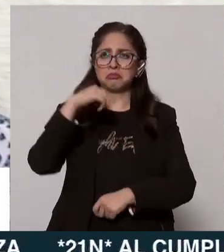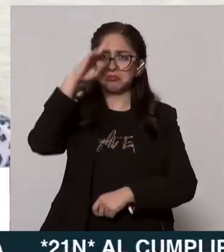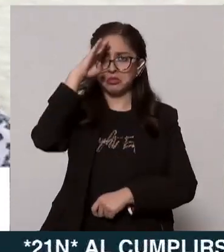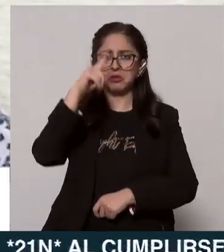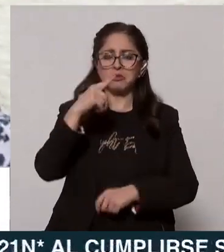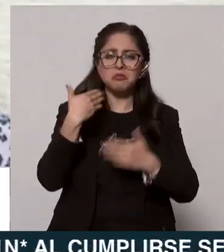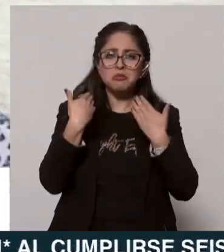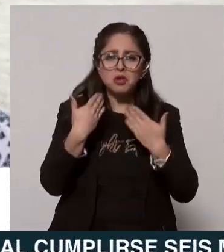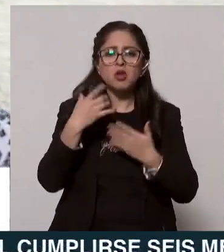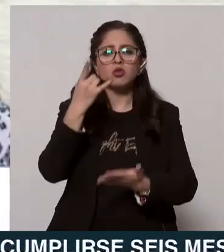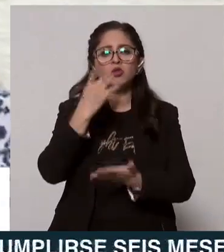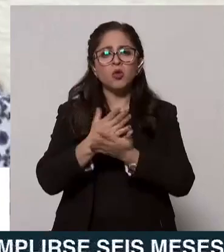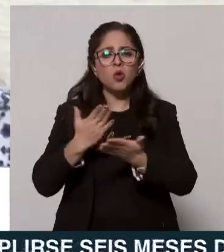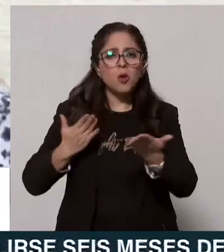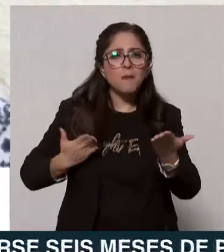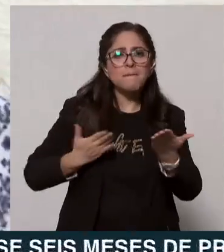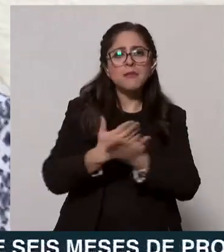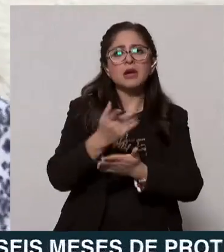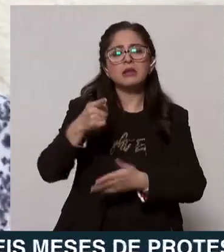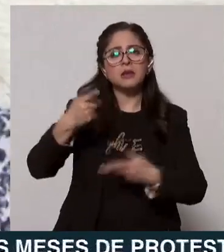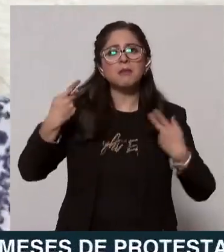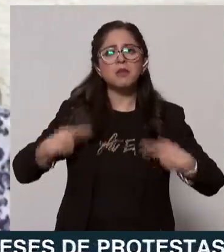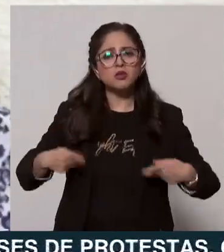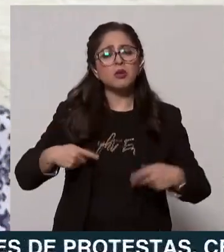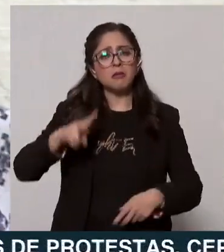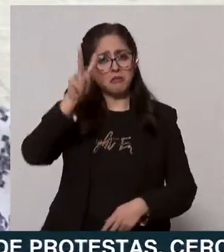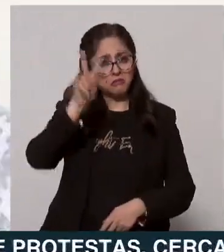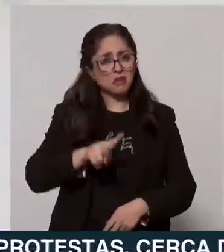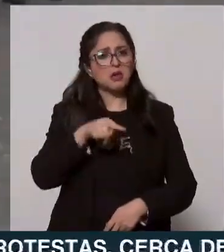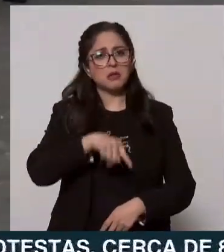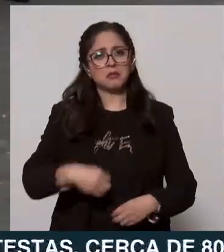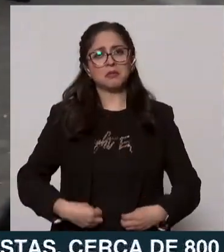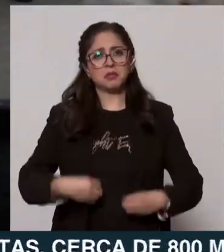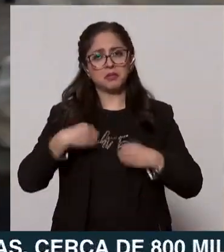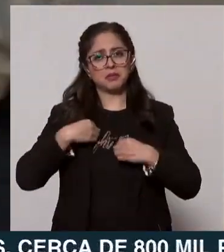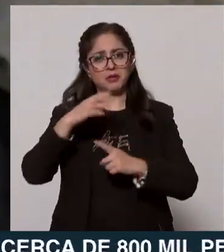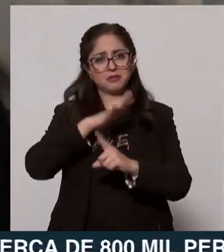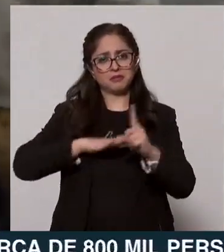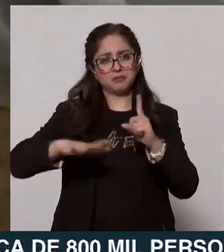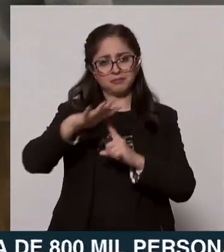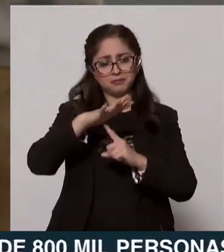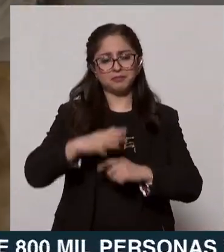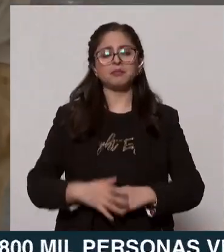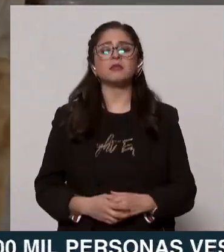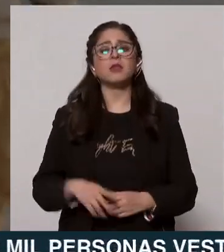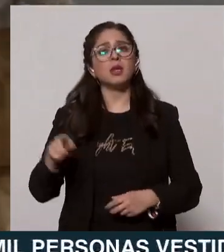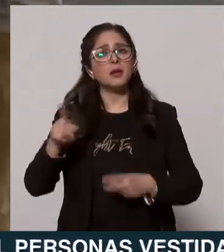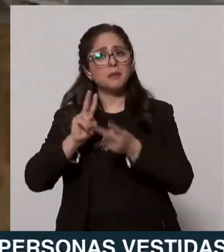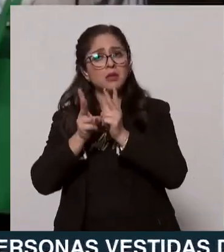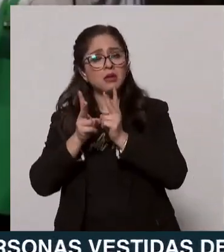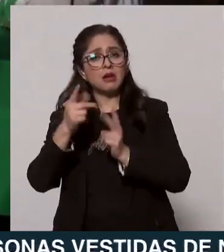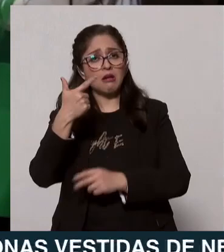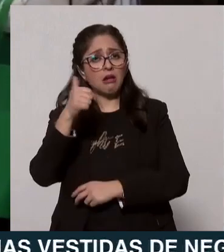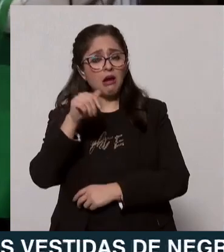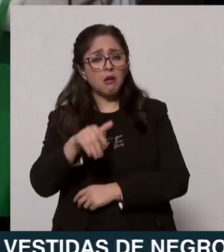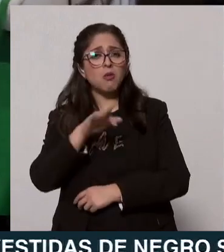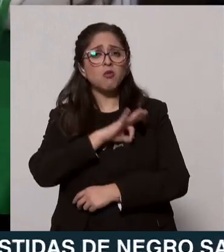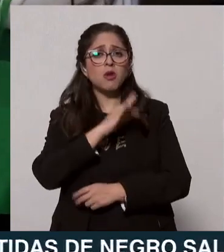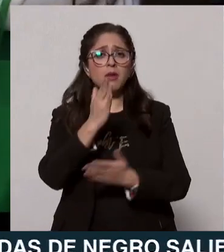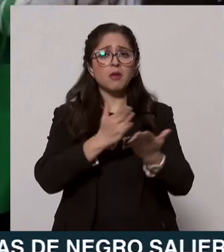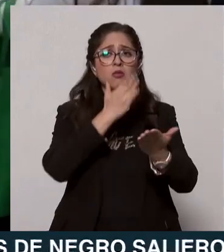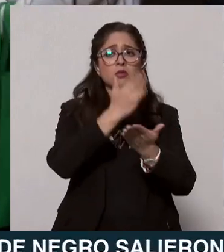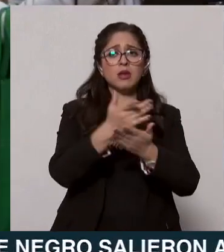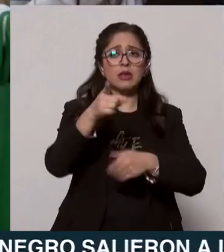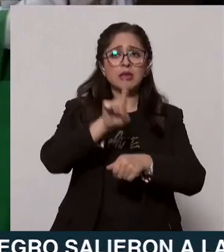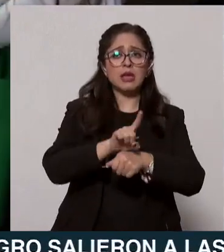más pasen y circulen los que realmente tienen que pasar. Los vecinos de la Gustavo Madero podrán solicitar este trámite hasta el